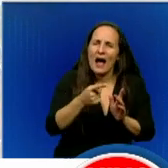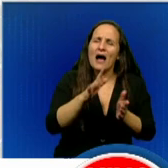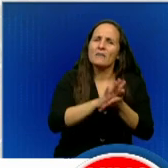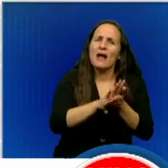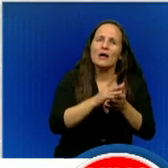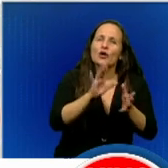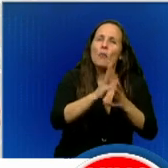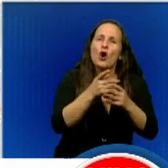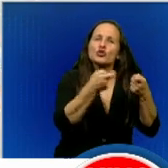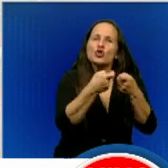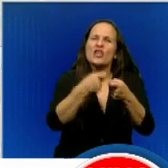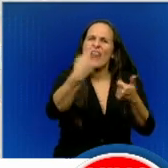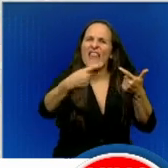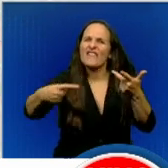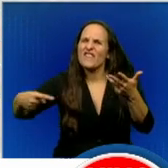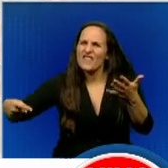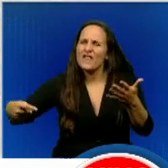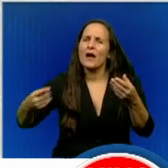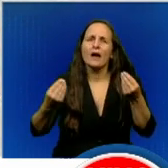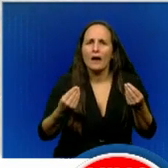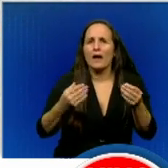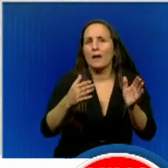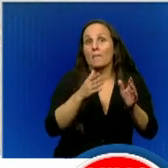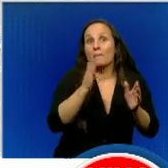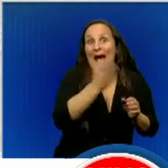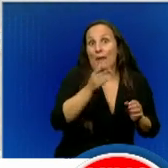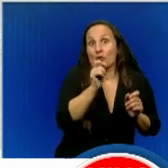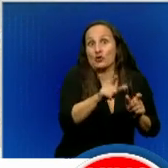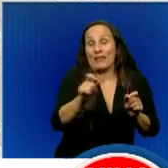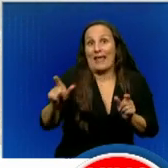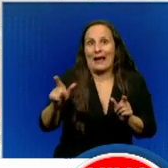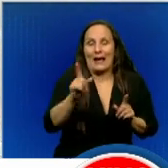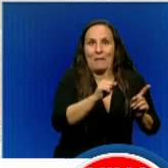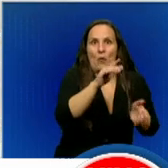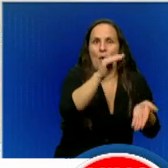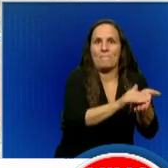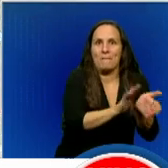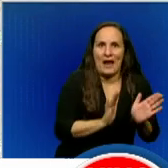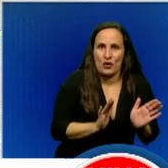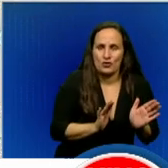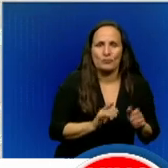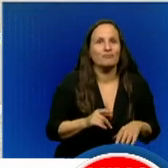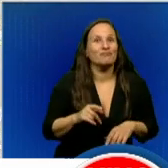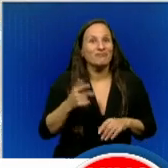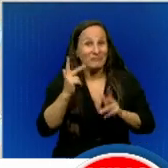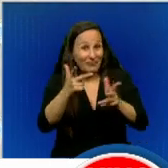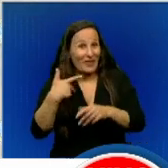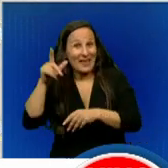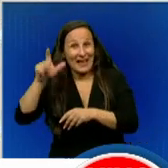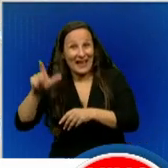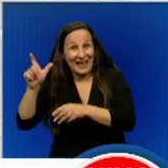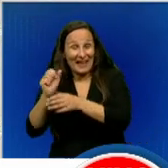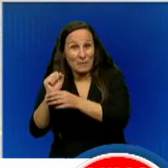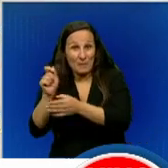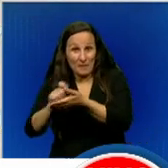diferenciadas a los fines de gozar de una alícuota efectiva menor estos autores también plantean que las nuevas